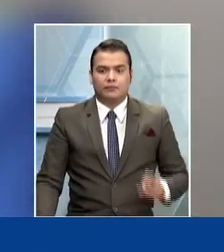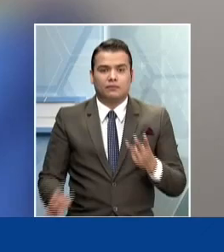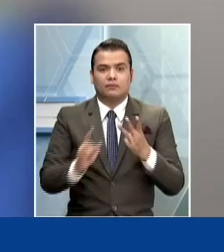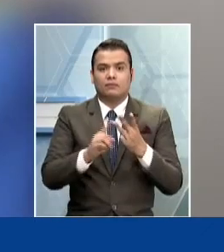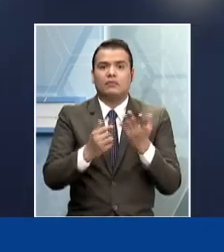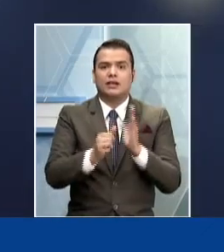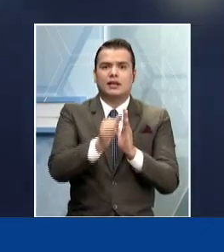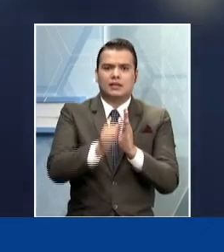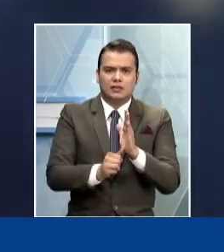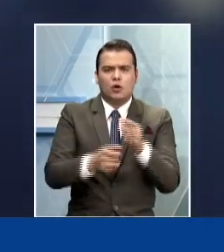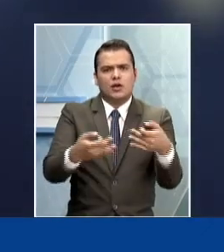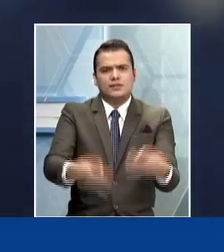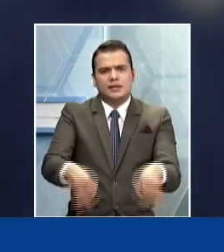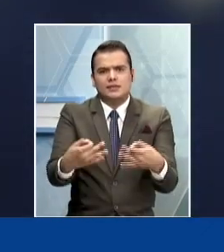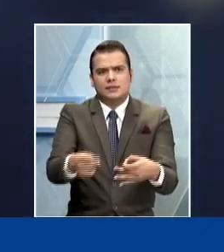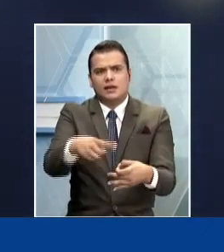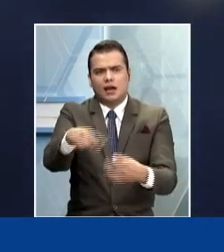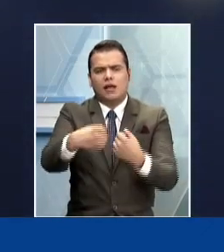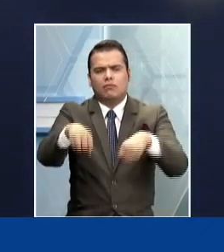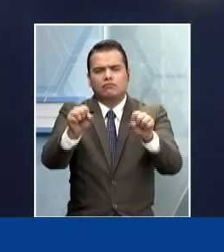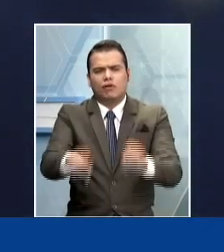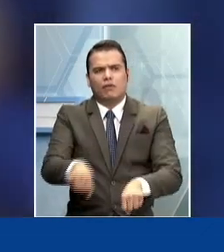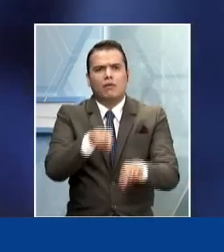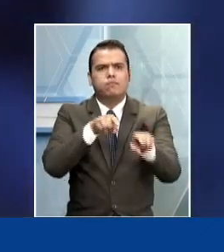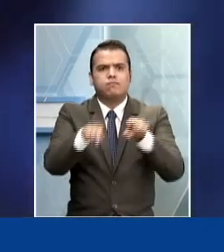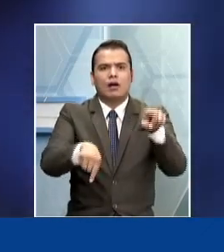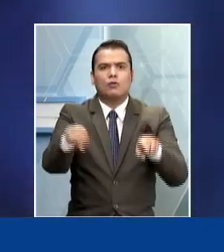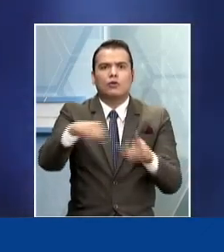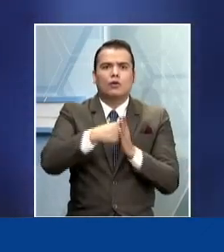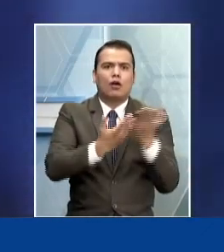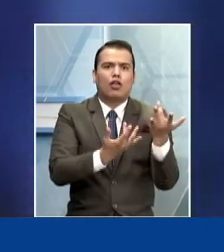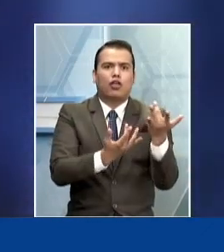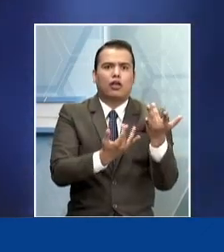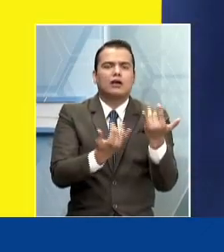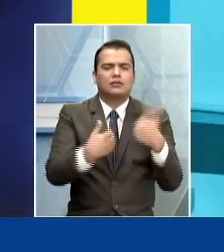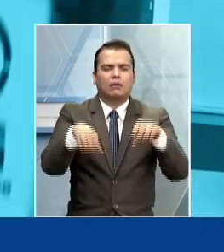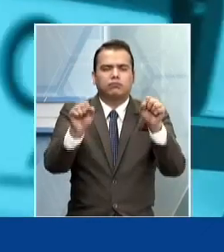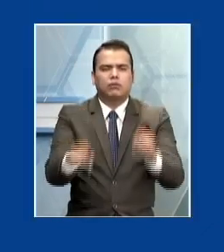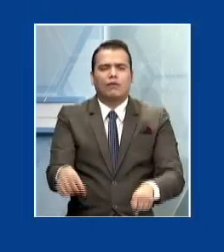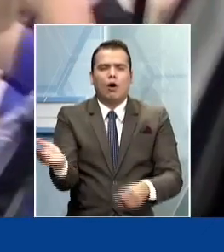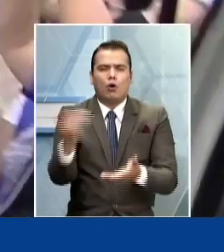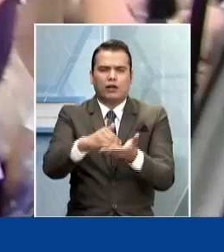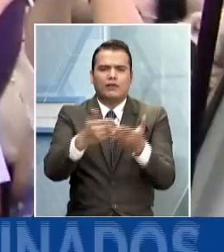Autorizan el reinicio de cientos de pequeñas cirugías que estaban represadas en el departamento.